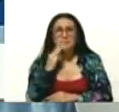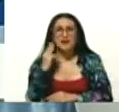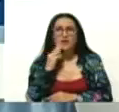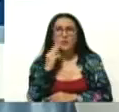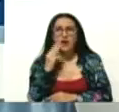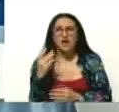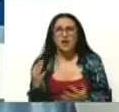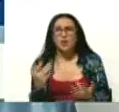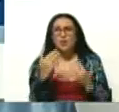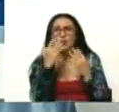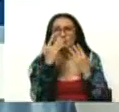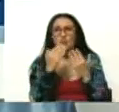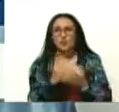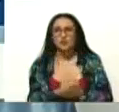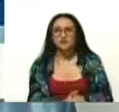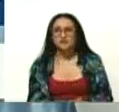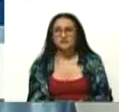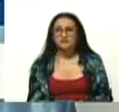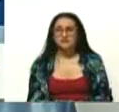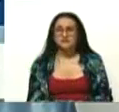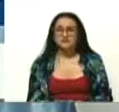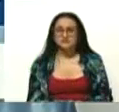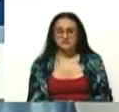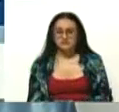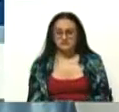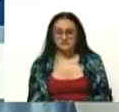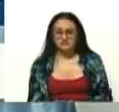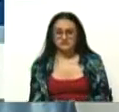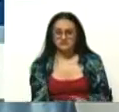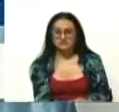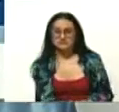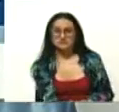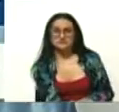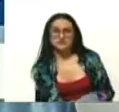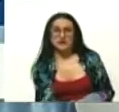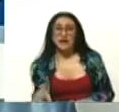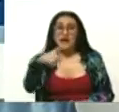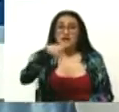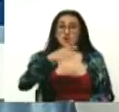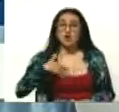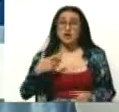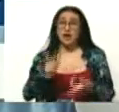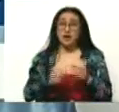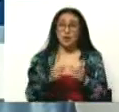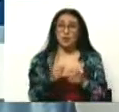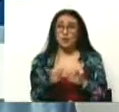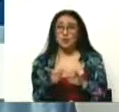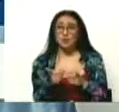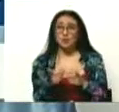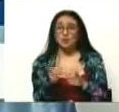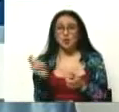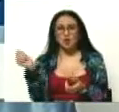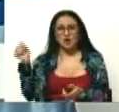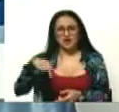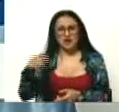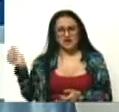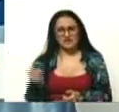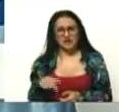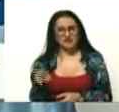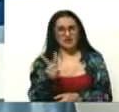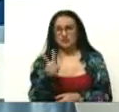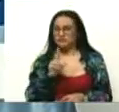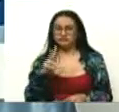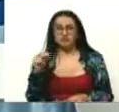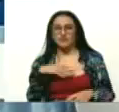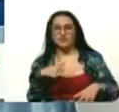de marihuana. ¿A eso es lo que pretenden algunos traer a Venezuela? Pues no lo vamos a